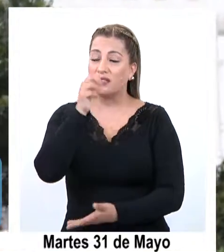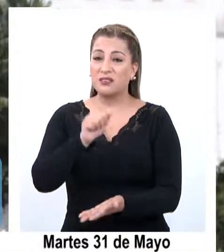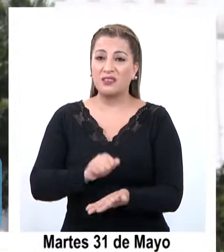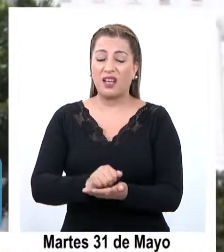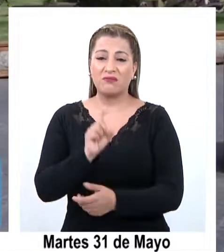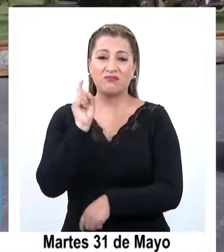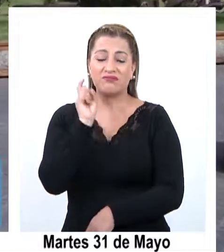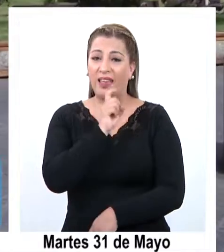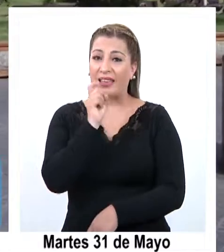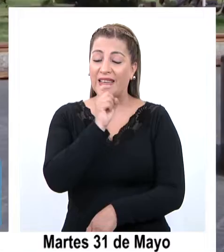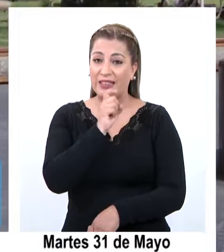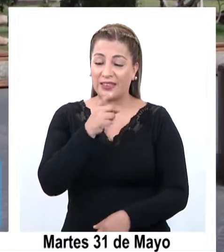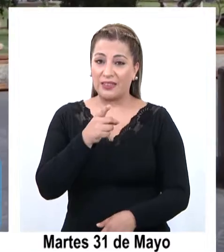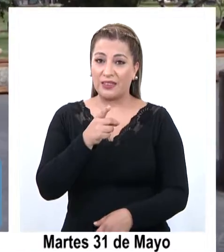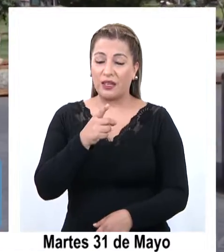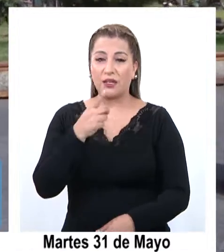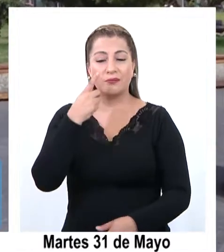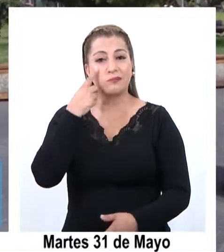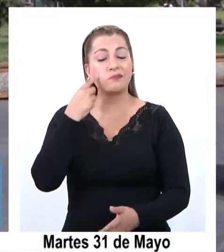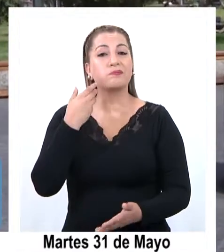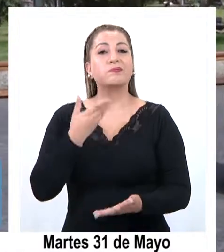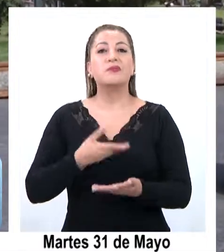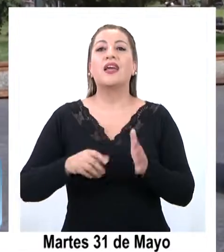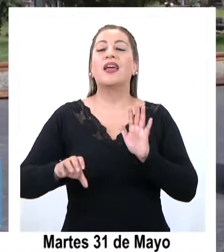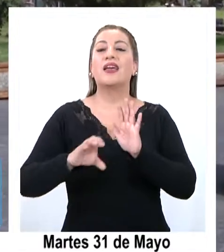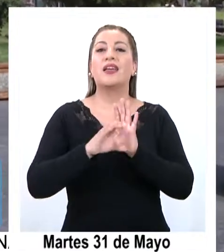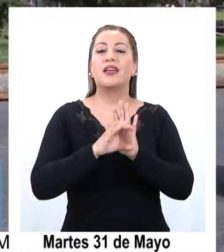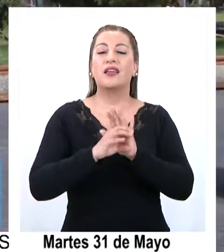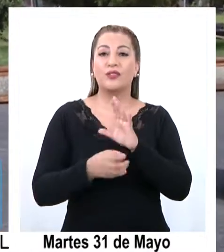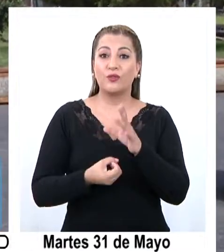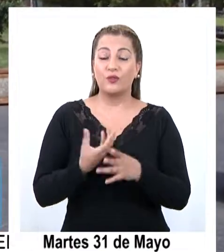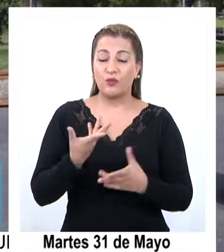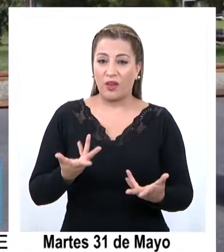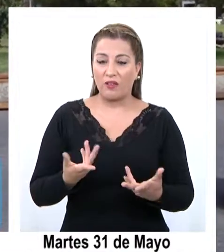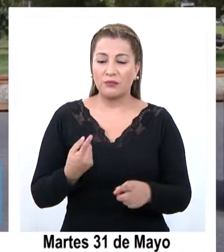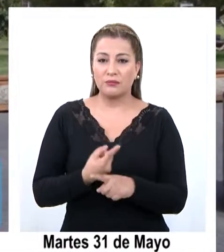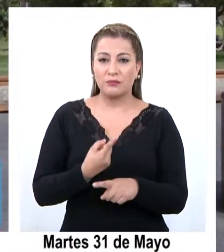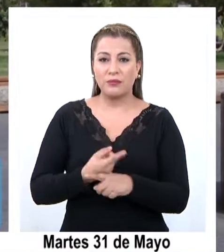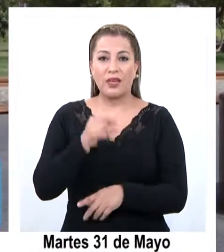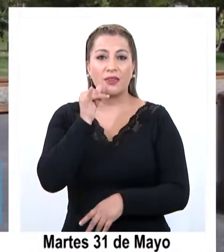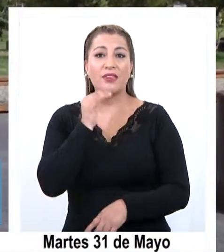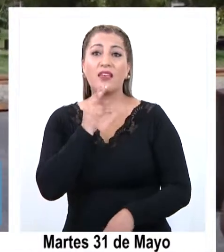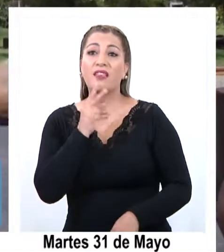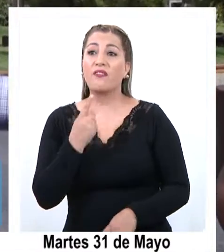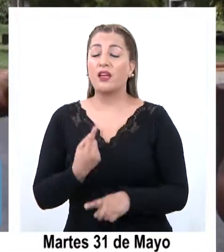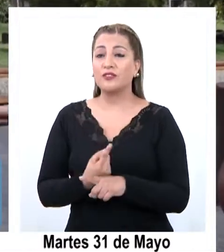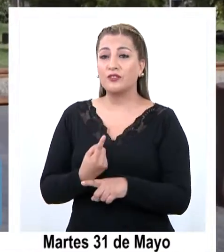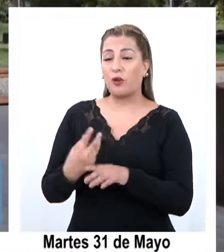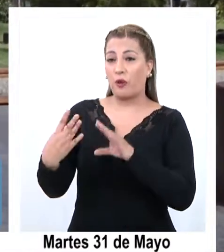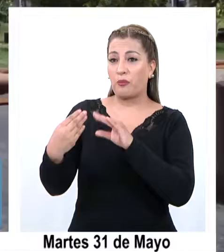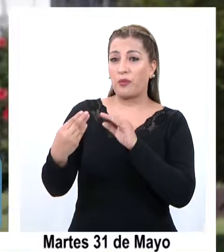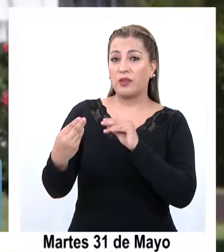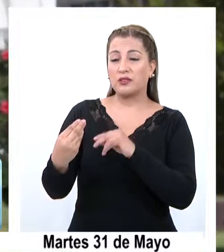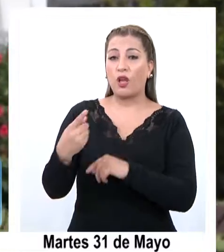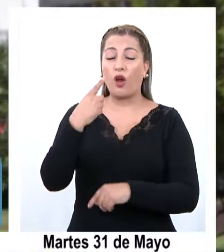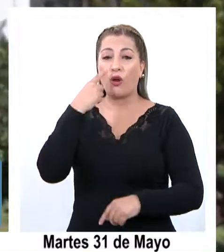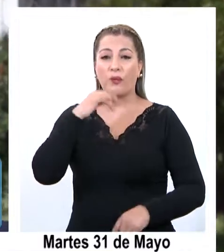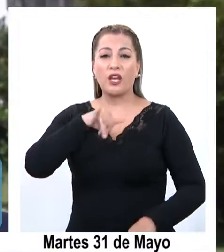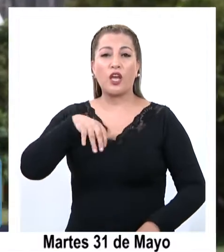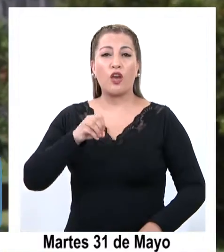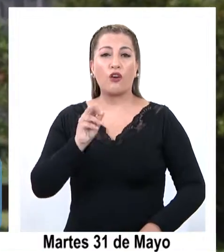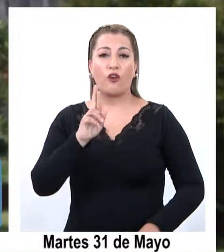manifestado sus críticas al borrador de nueva constitución. En conversación con Iquique TV Noticias, el